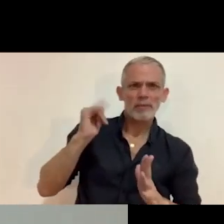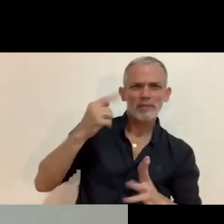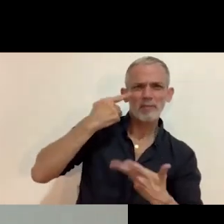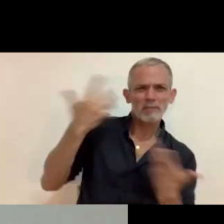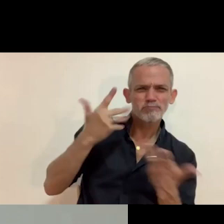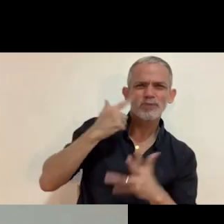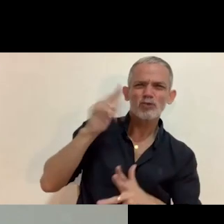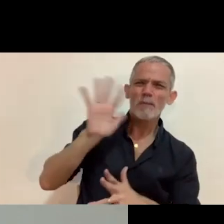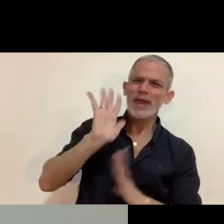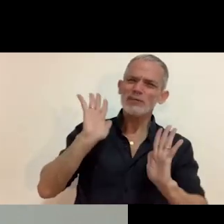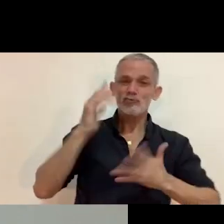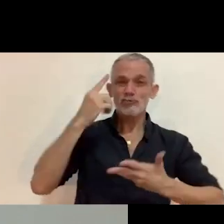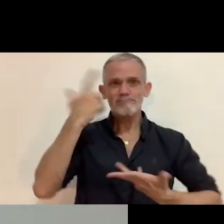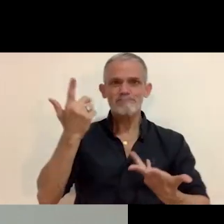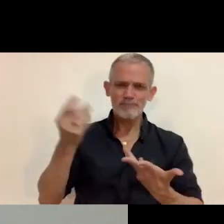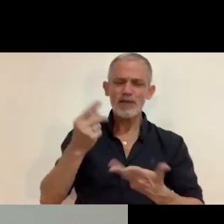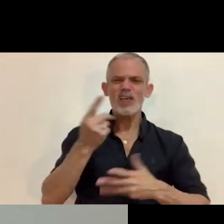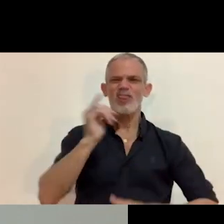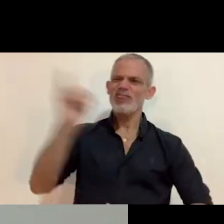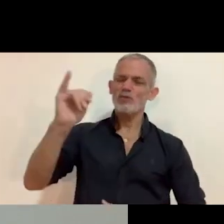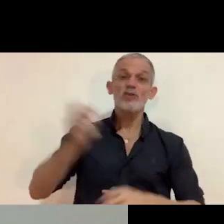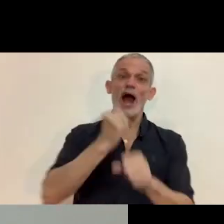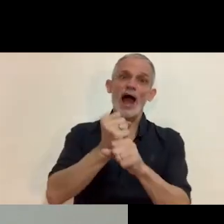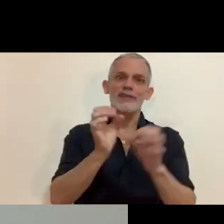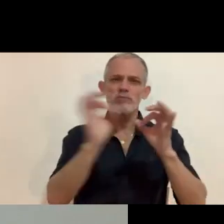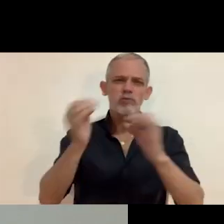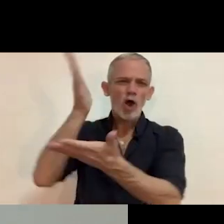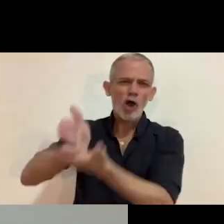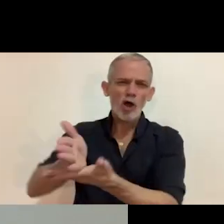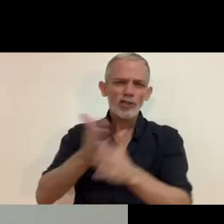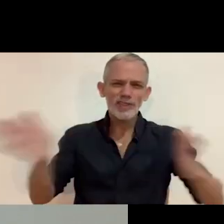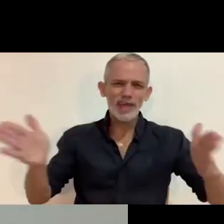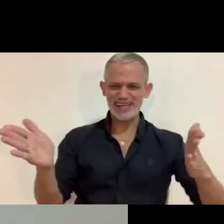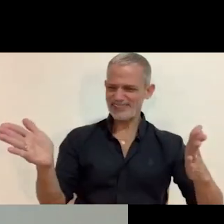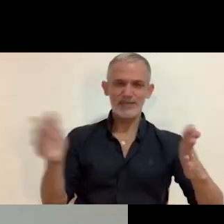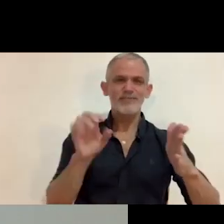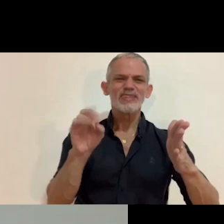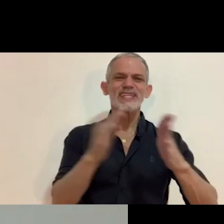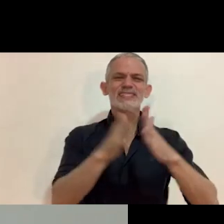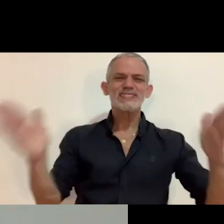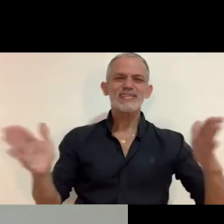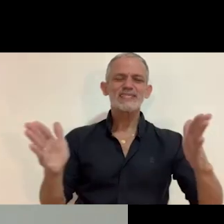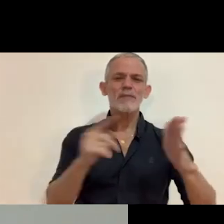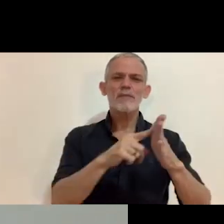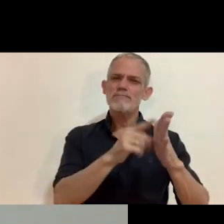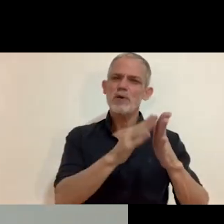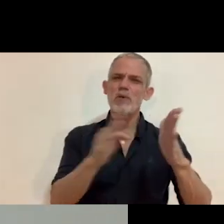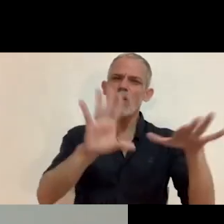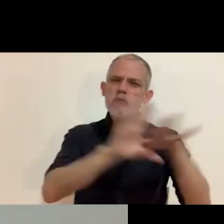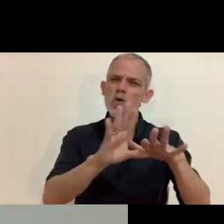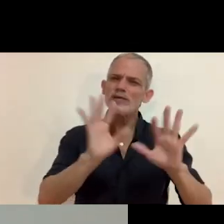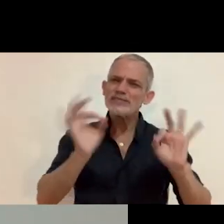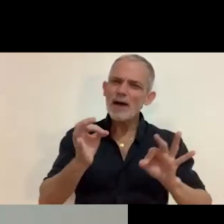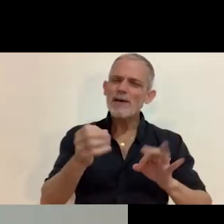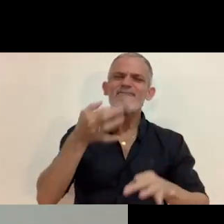penal, desde que se interpone la denuncia hasta que se arriba una condena, hay lo que se llama distintos grados de certeza,